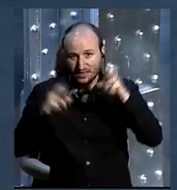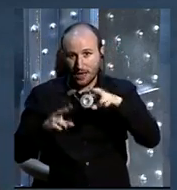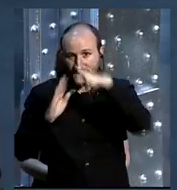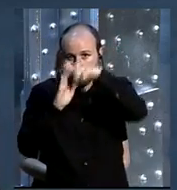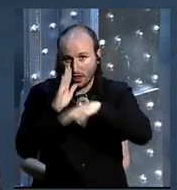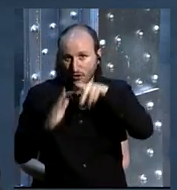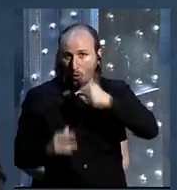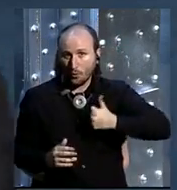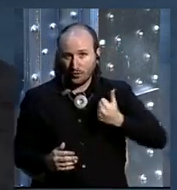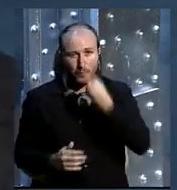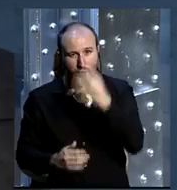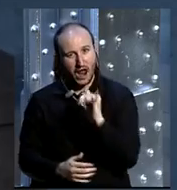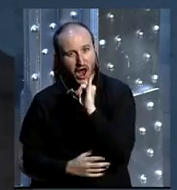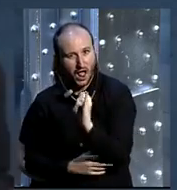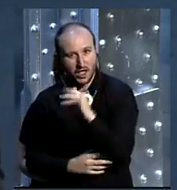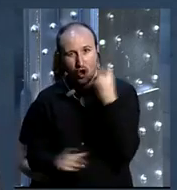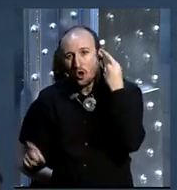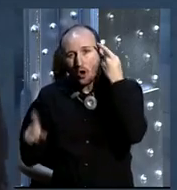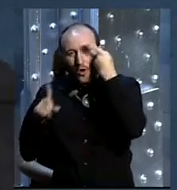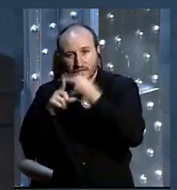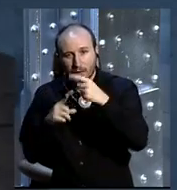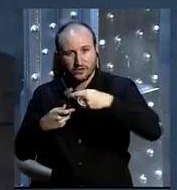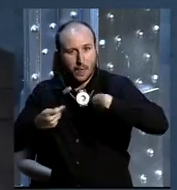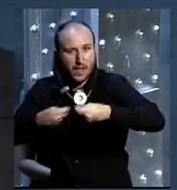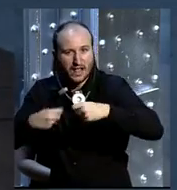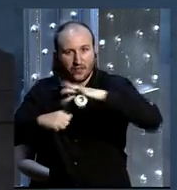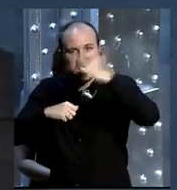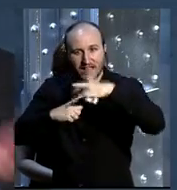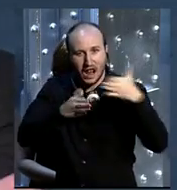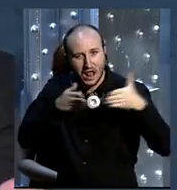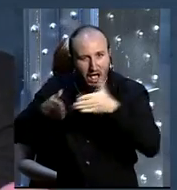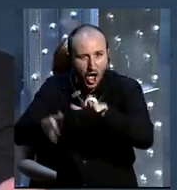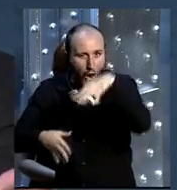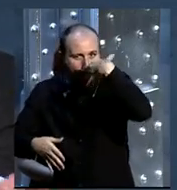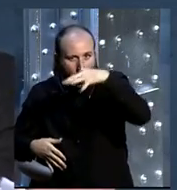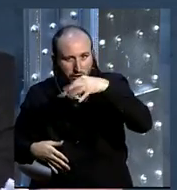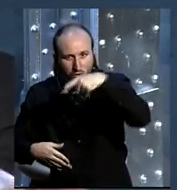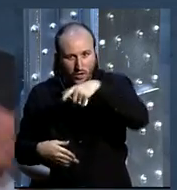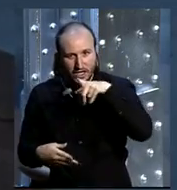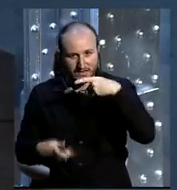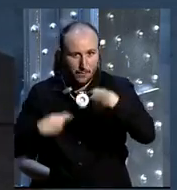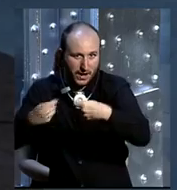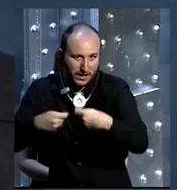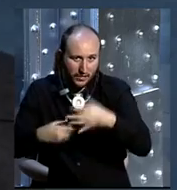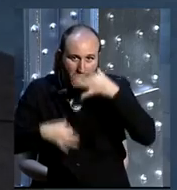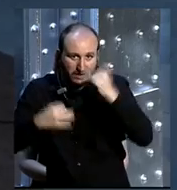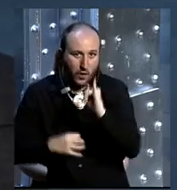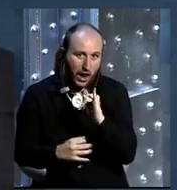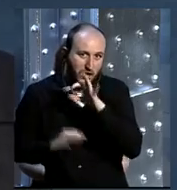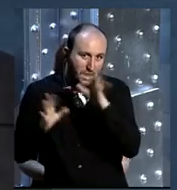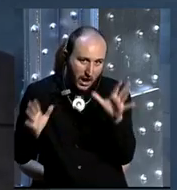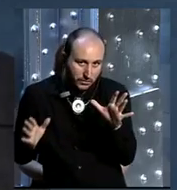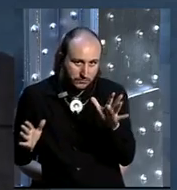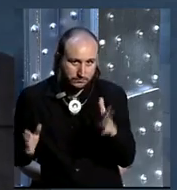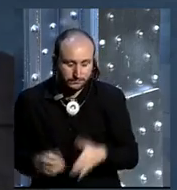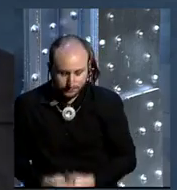una gran oportunidad para ir hacia ese mercado digital único, que sería ese mercado único. Hay algunos riesgos, obviamente, hay personas a las